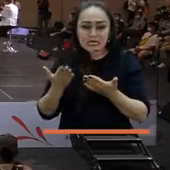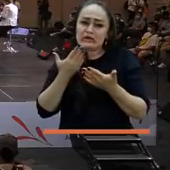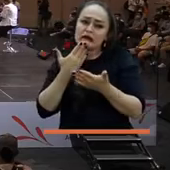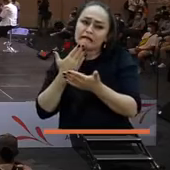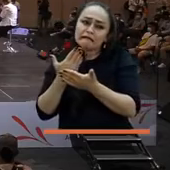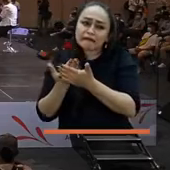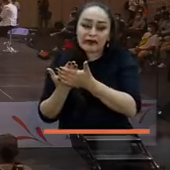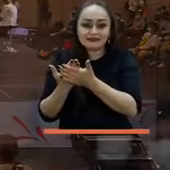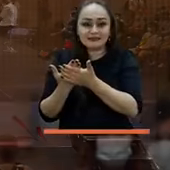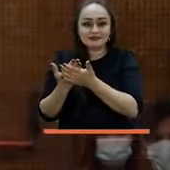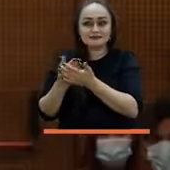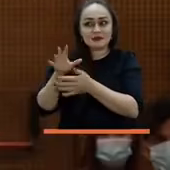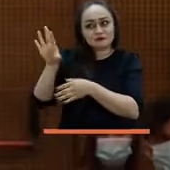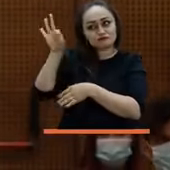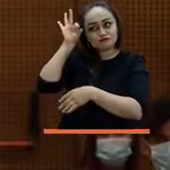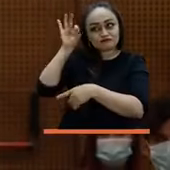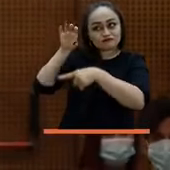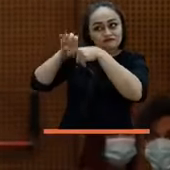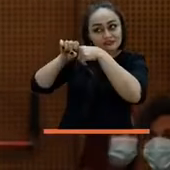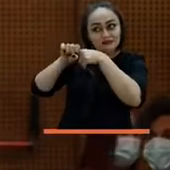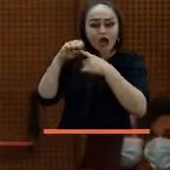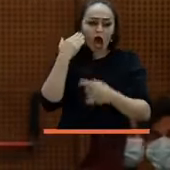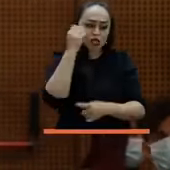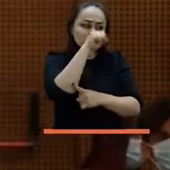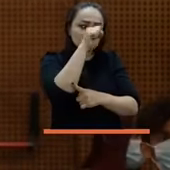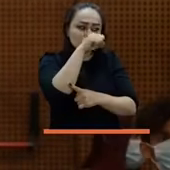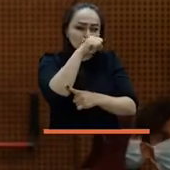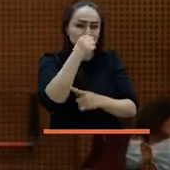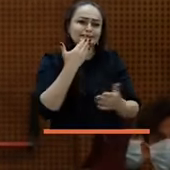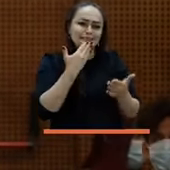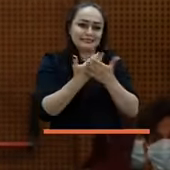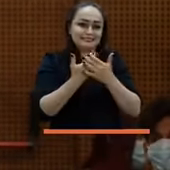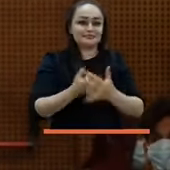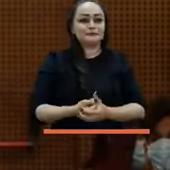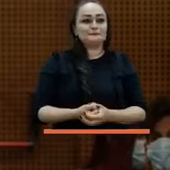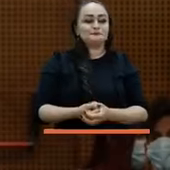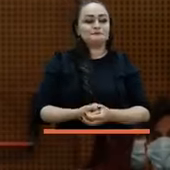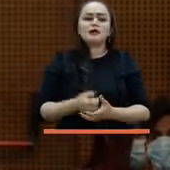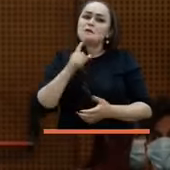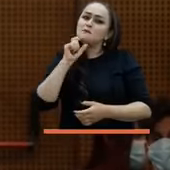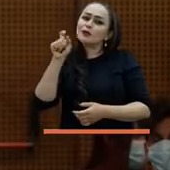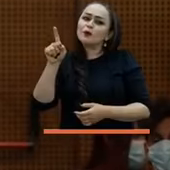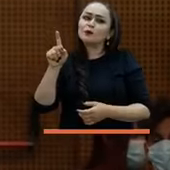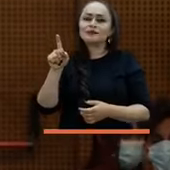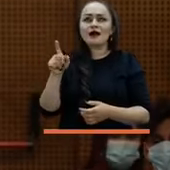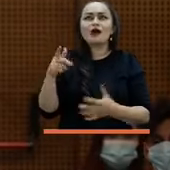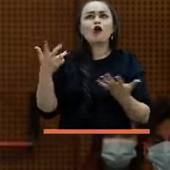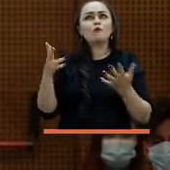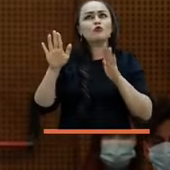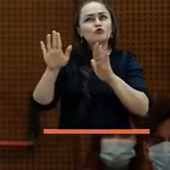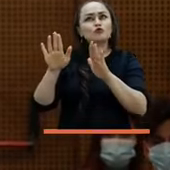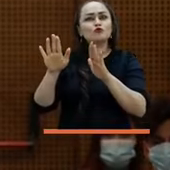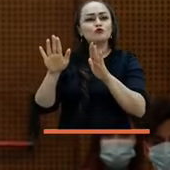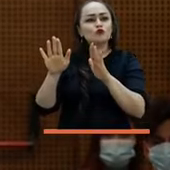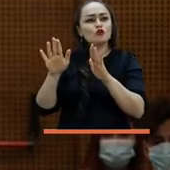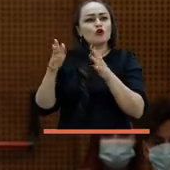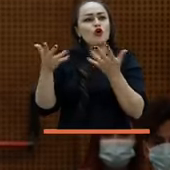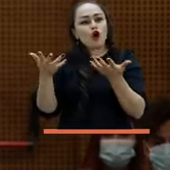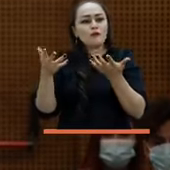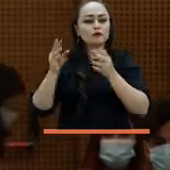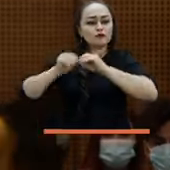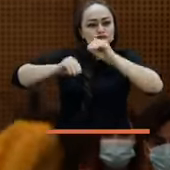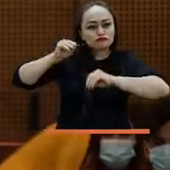por aceptar la invitación como es un poco la dinámica jenny que tú has construido